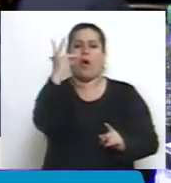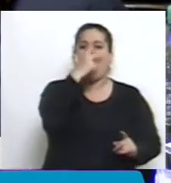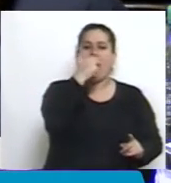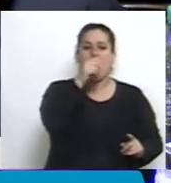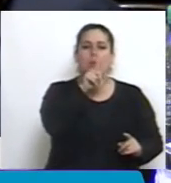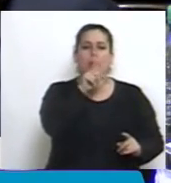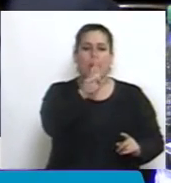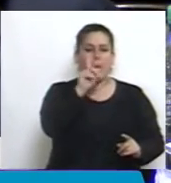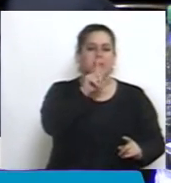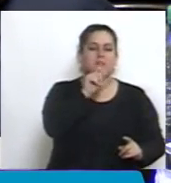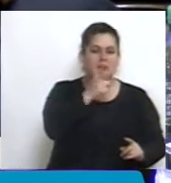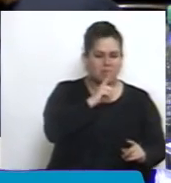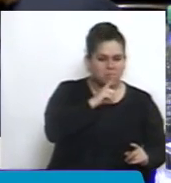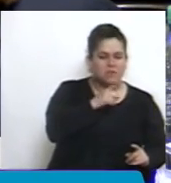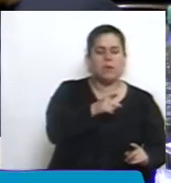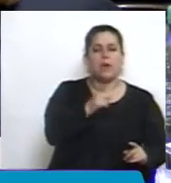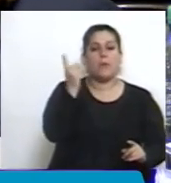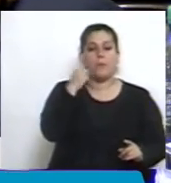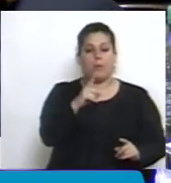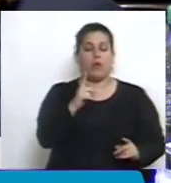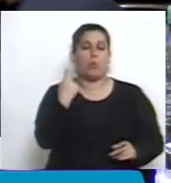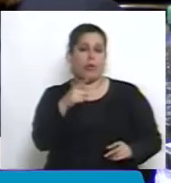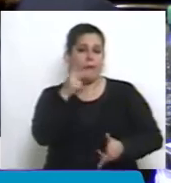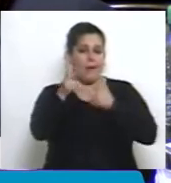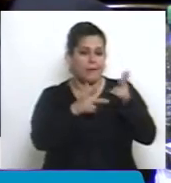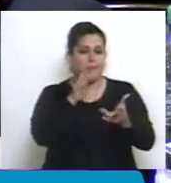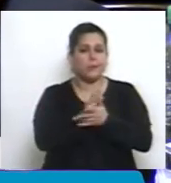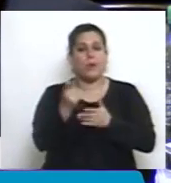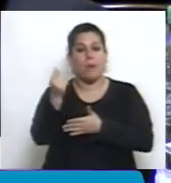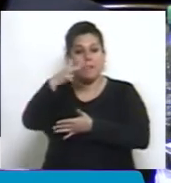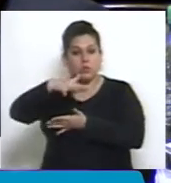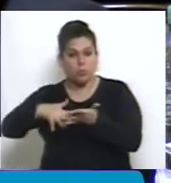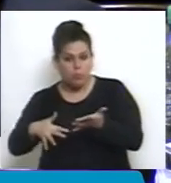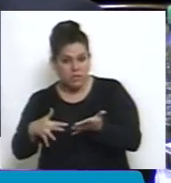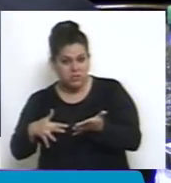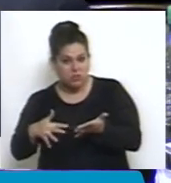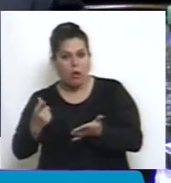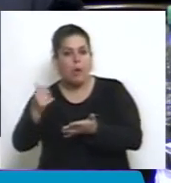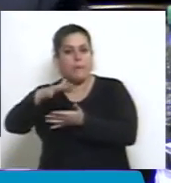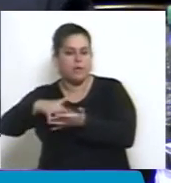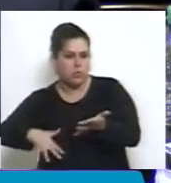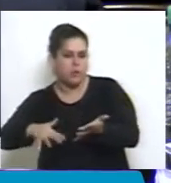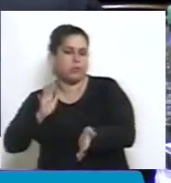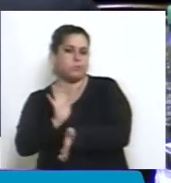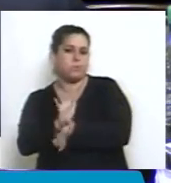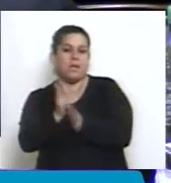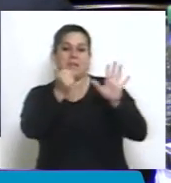En lo particular, cuando estamos hablando de un presupuesto que destina el